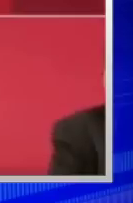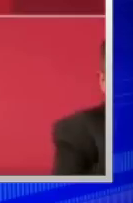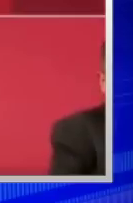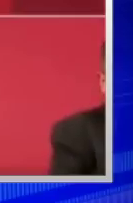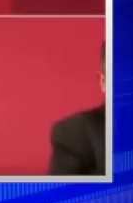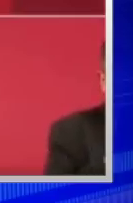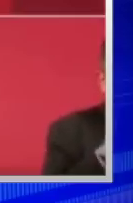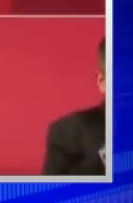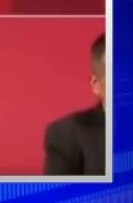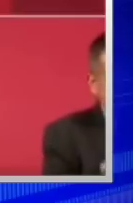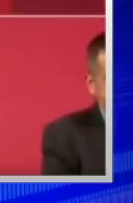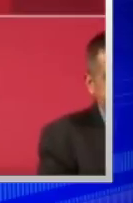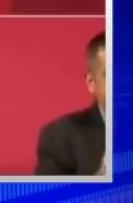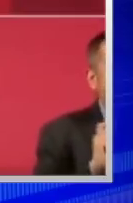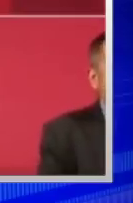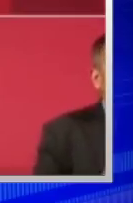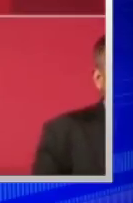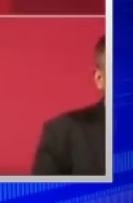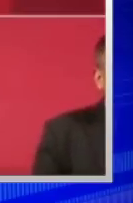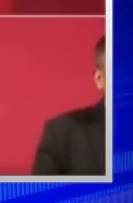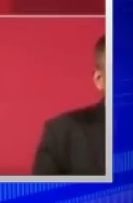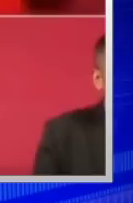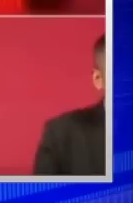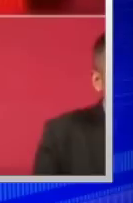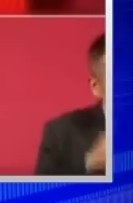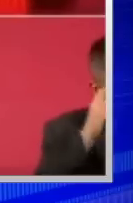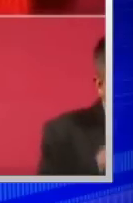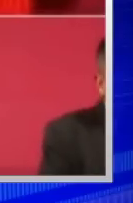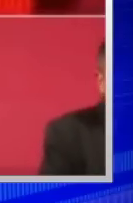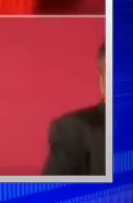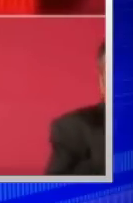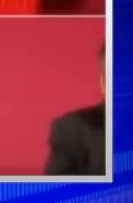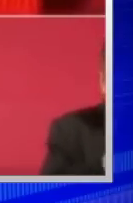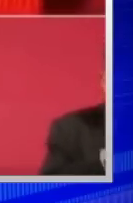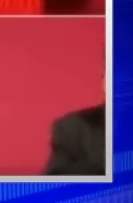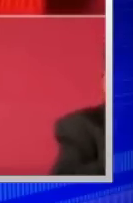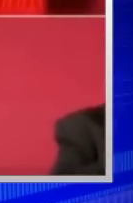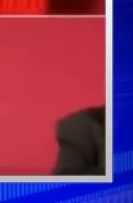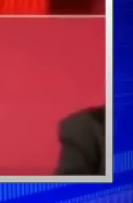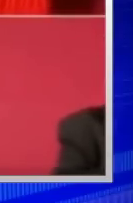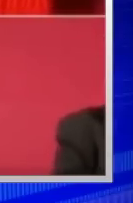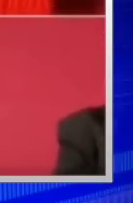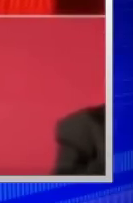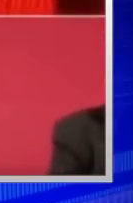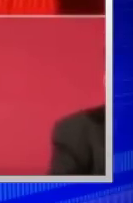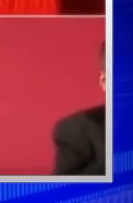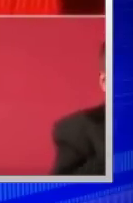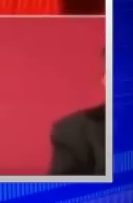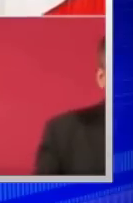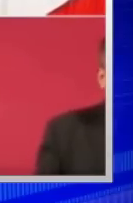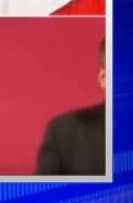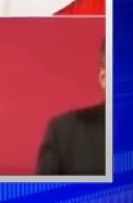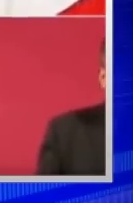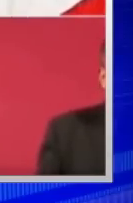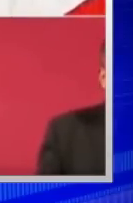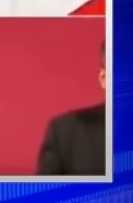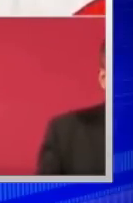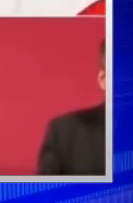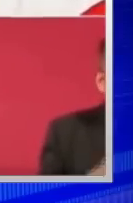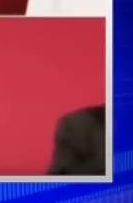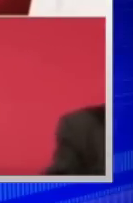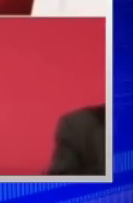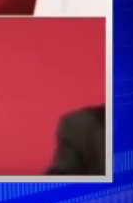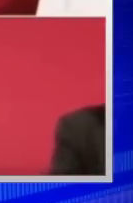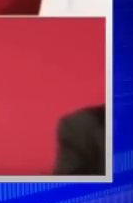la limpia de las plantas de los árboles quitar la